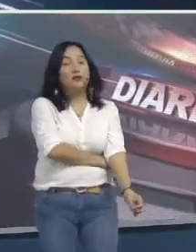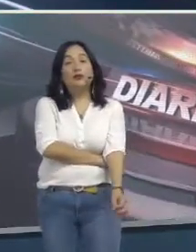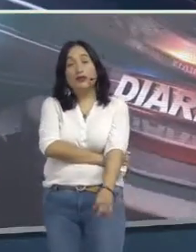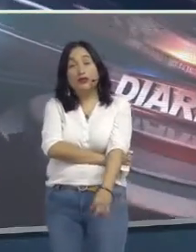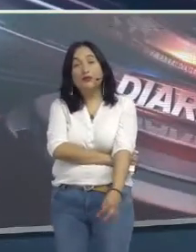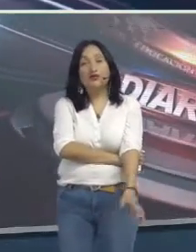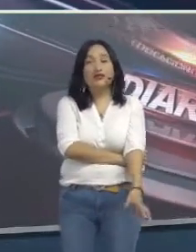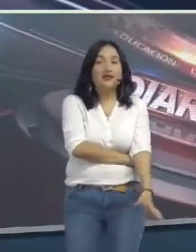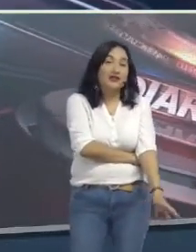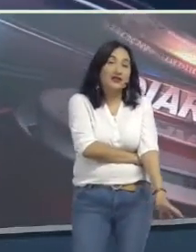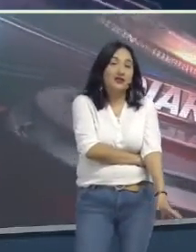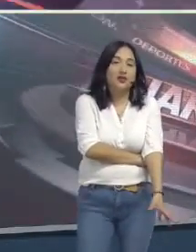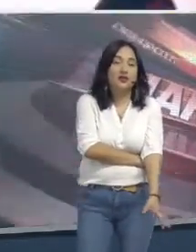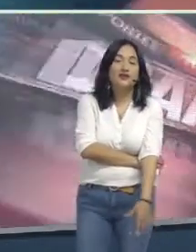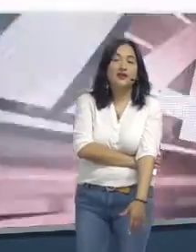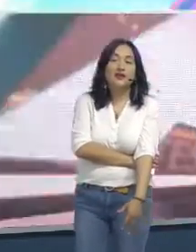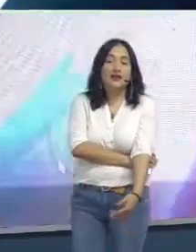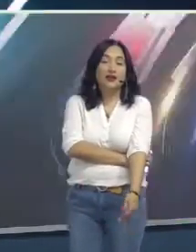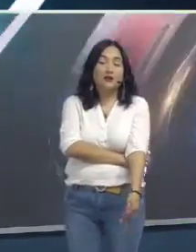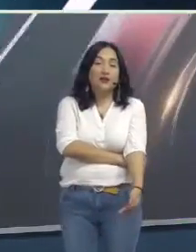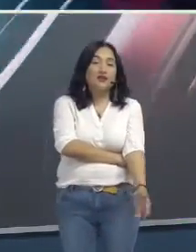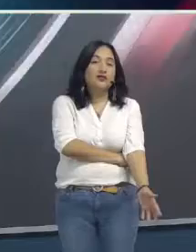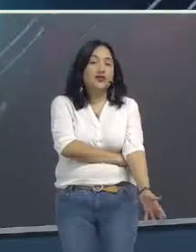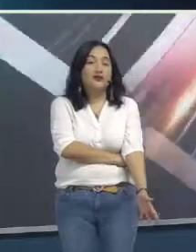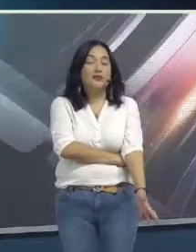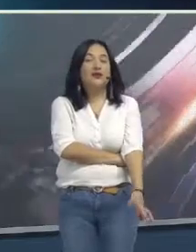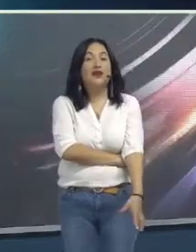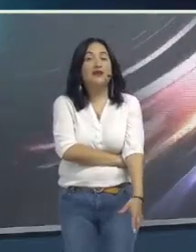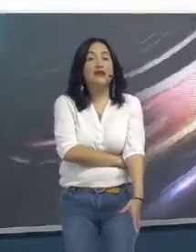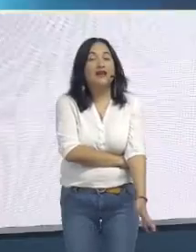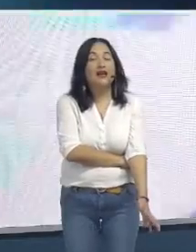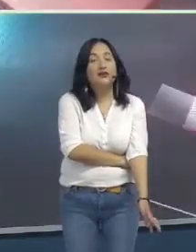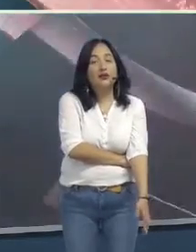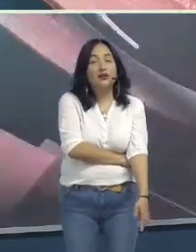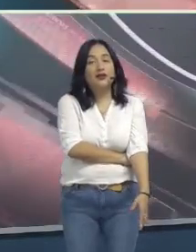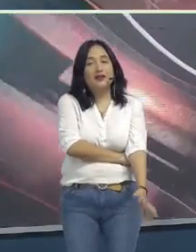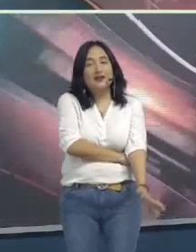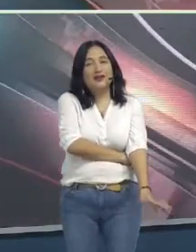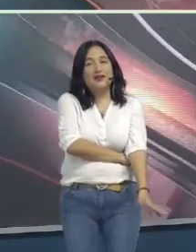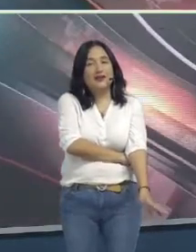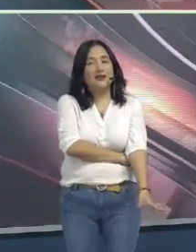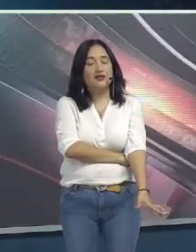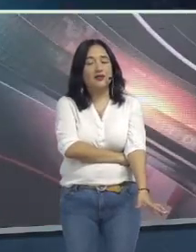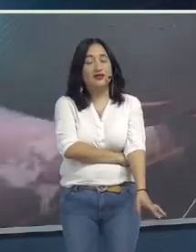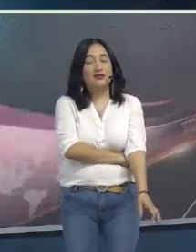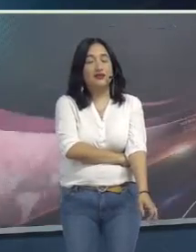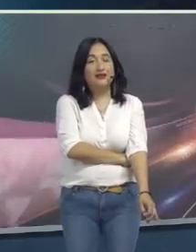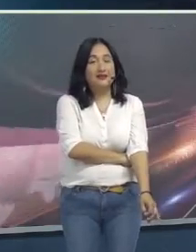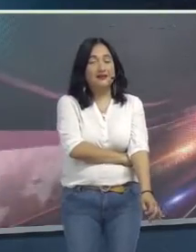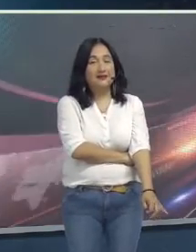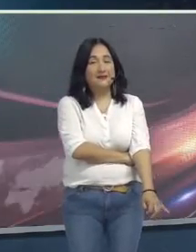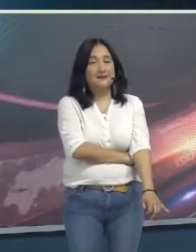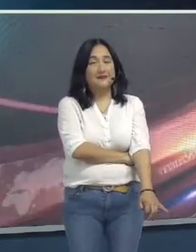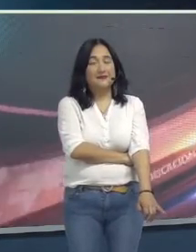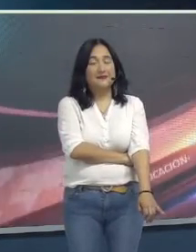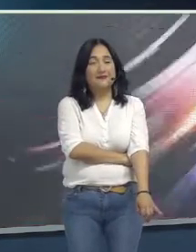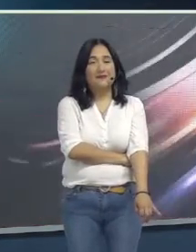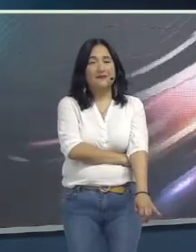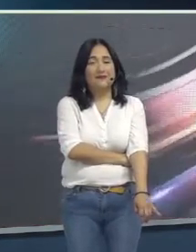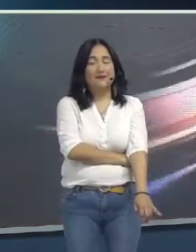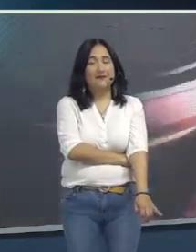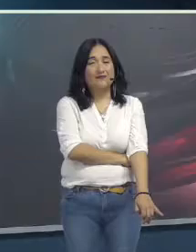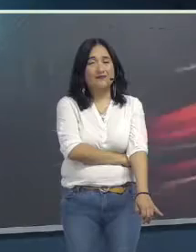los bautismos, estas celebraciones, si en algún momento se pueden ir habilitando. ¿En qué instancias está eso?